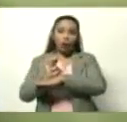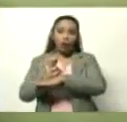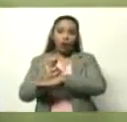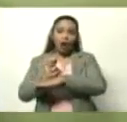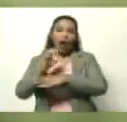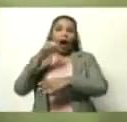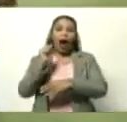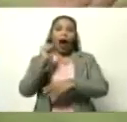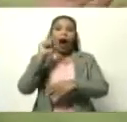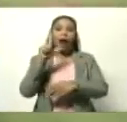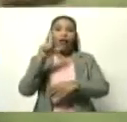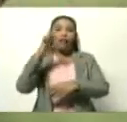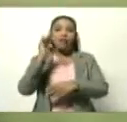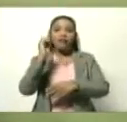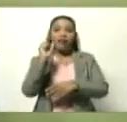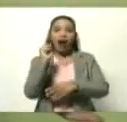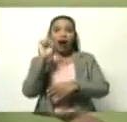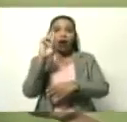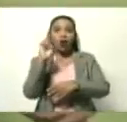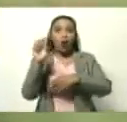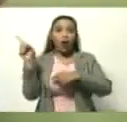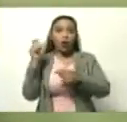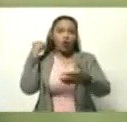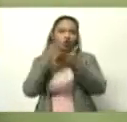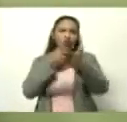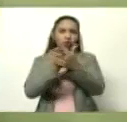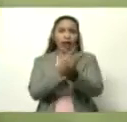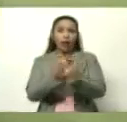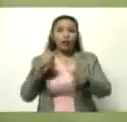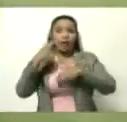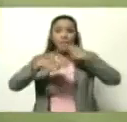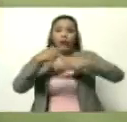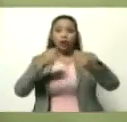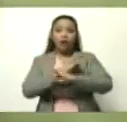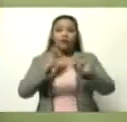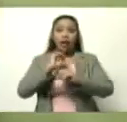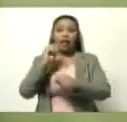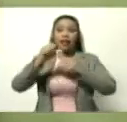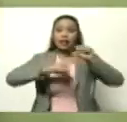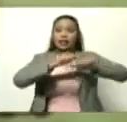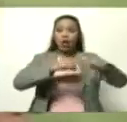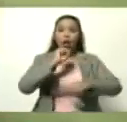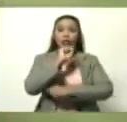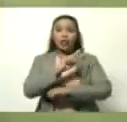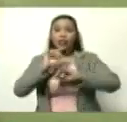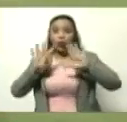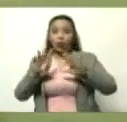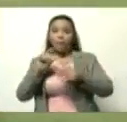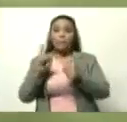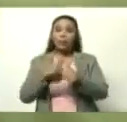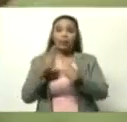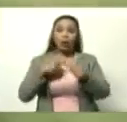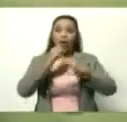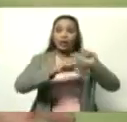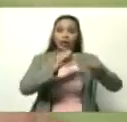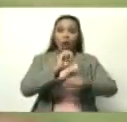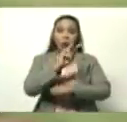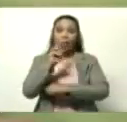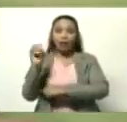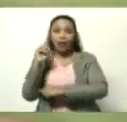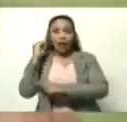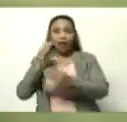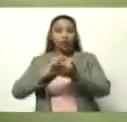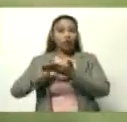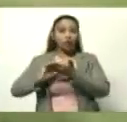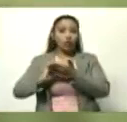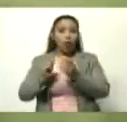la lucha liberal revolucionaria de fines del siglo 19 y principios del siglo 20 que recuperó el ideal bolivariano